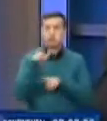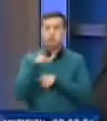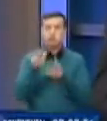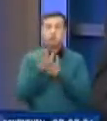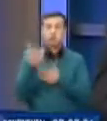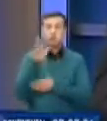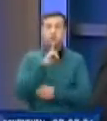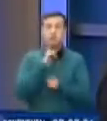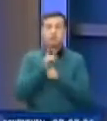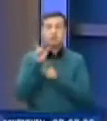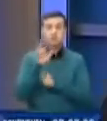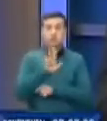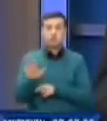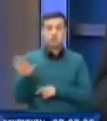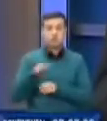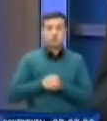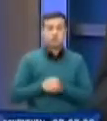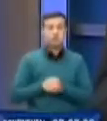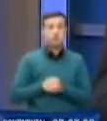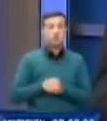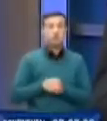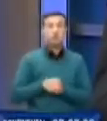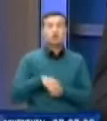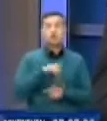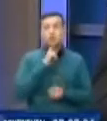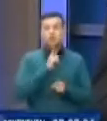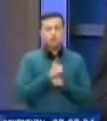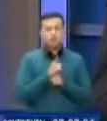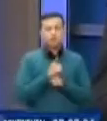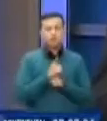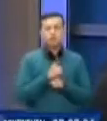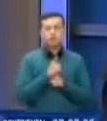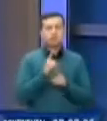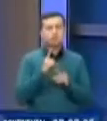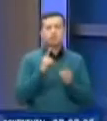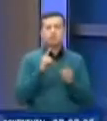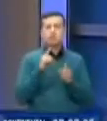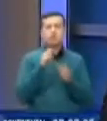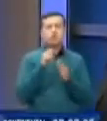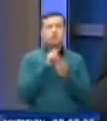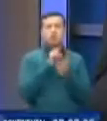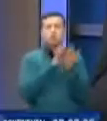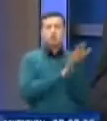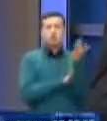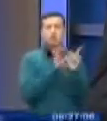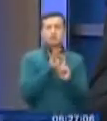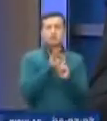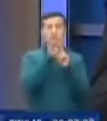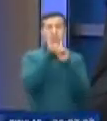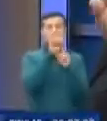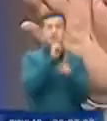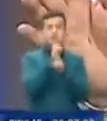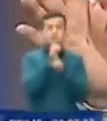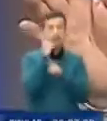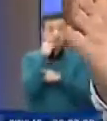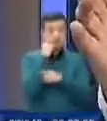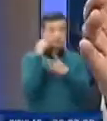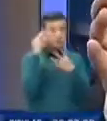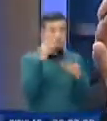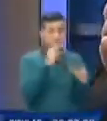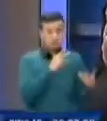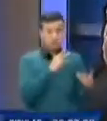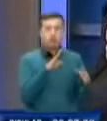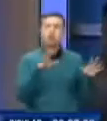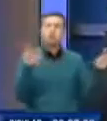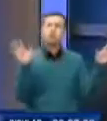escuela los simuladores que han serían para la guerra el software más sofisticado más moderno que tenemos ya no es un simulador sólo para juegos de